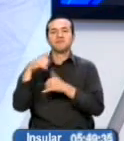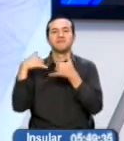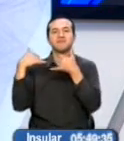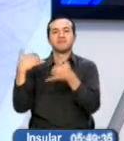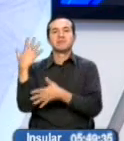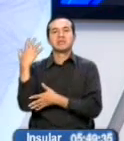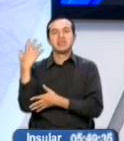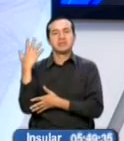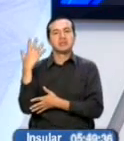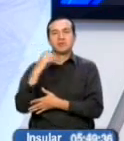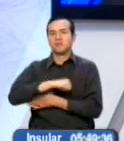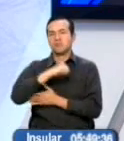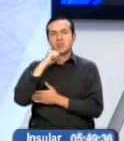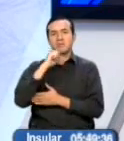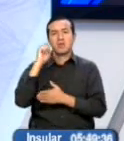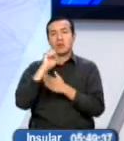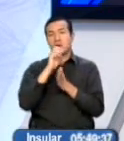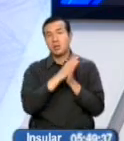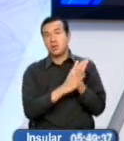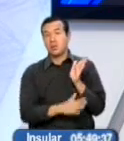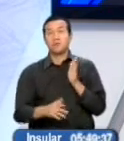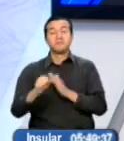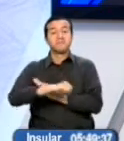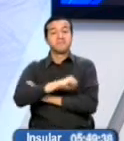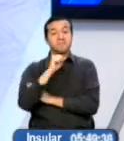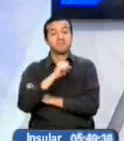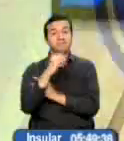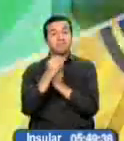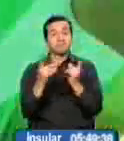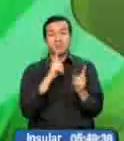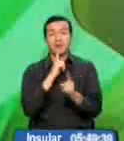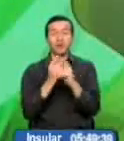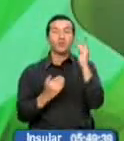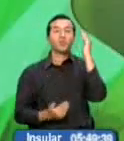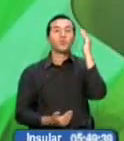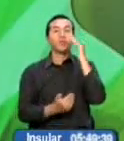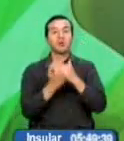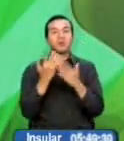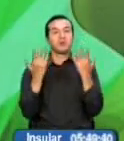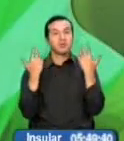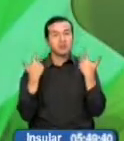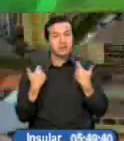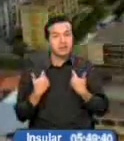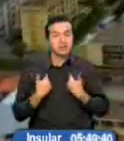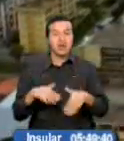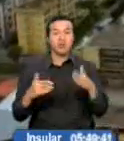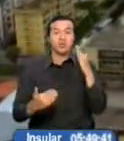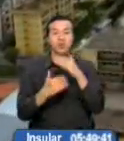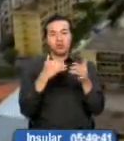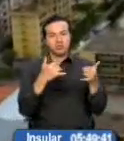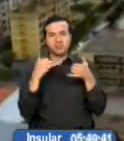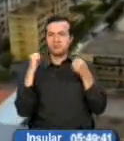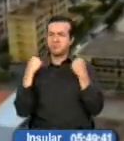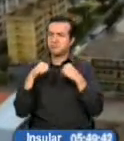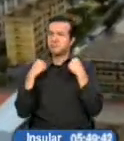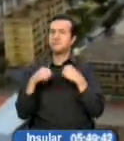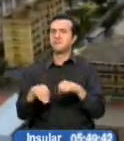en el equipo más ganador en la historia de los campeonatos nacionales. Este nuevo título, forjado a base de un gran